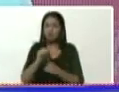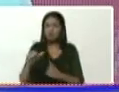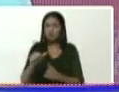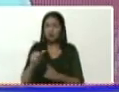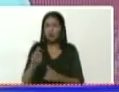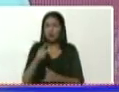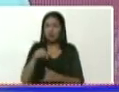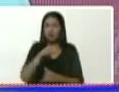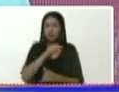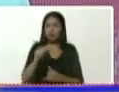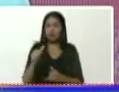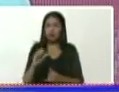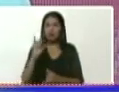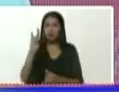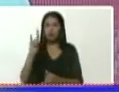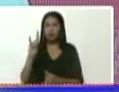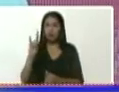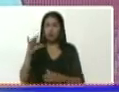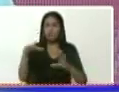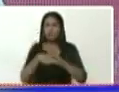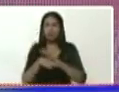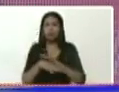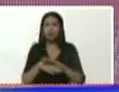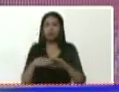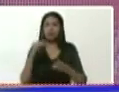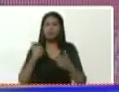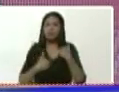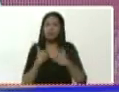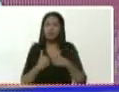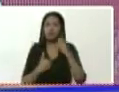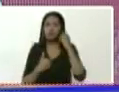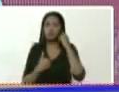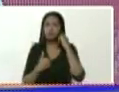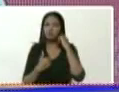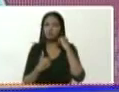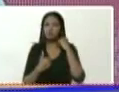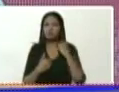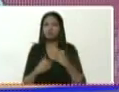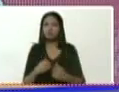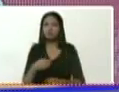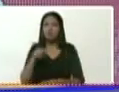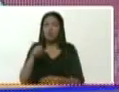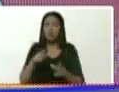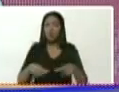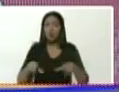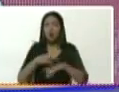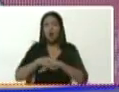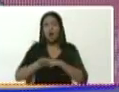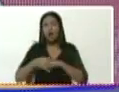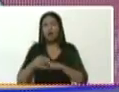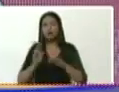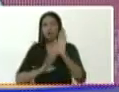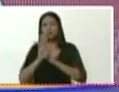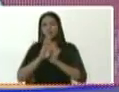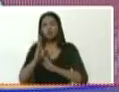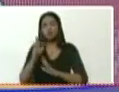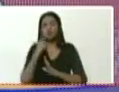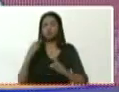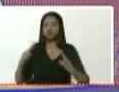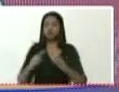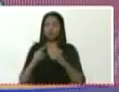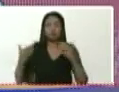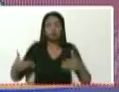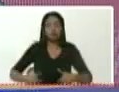esta semana, lunes, martes y miércoles, en Barbados se desarrolló una